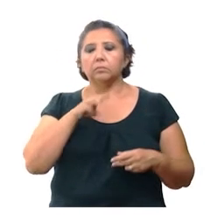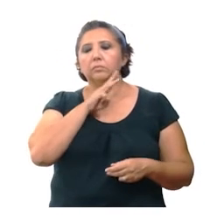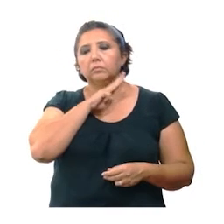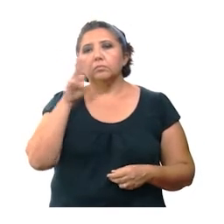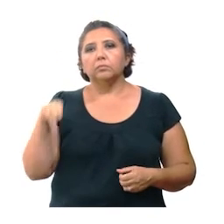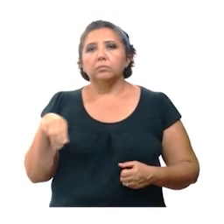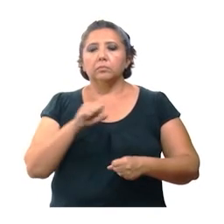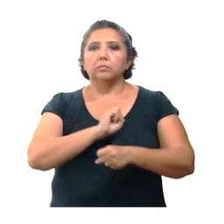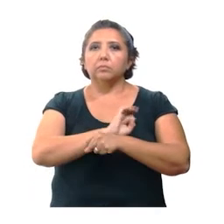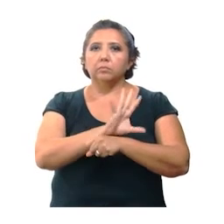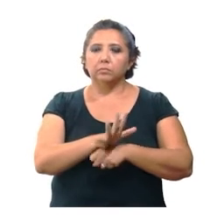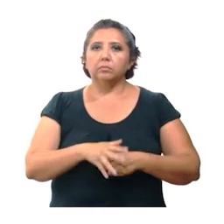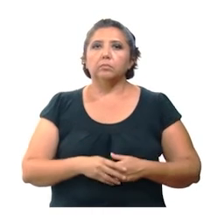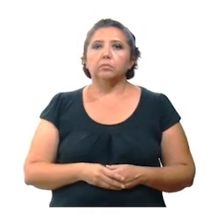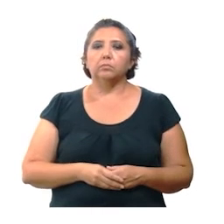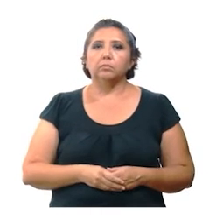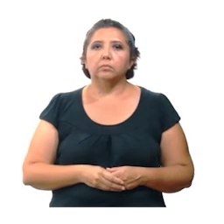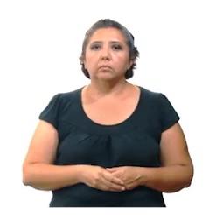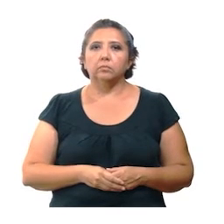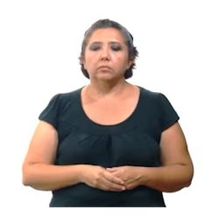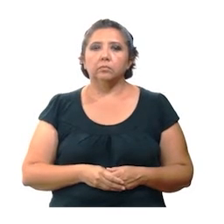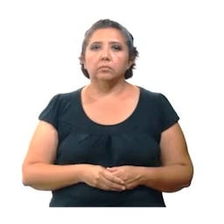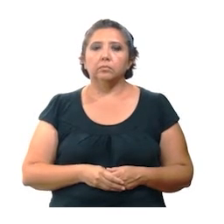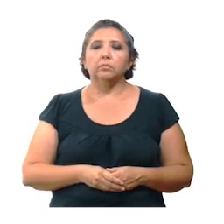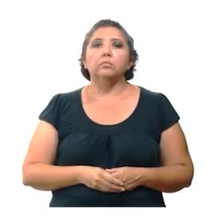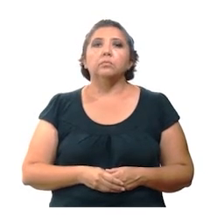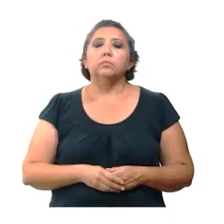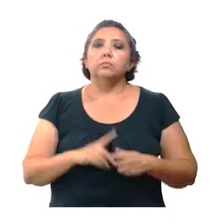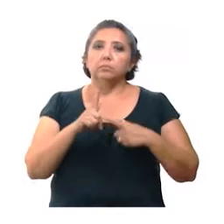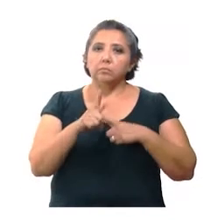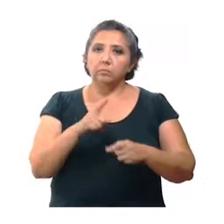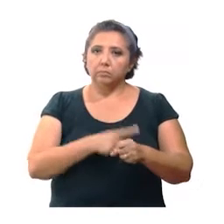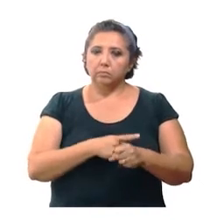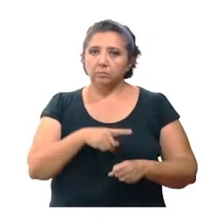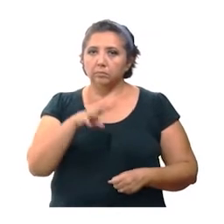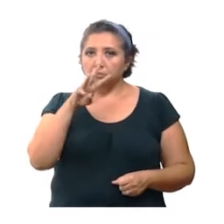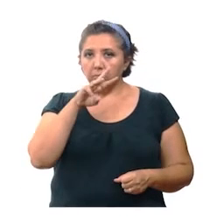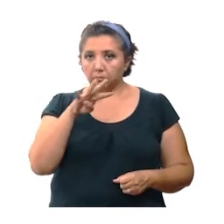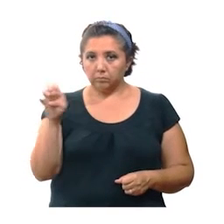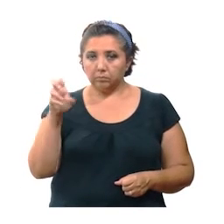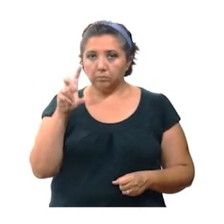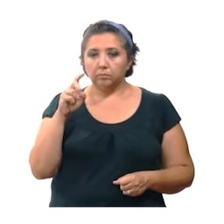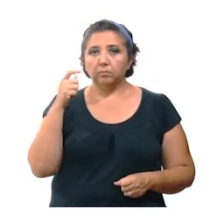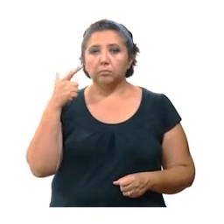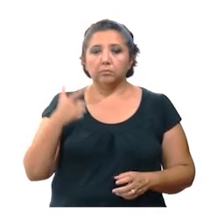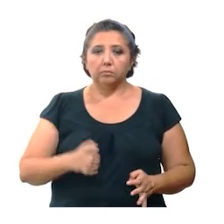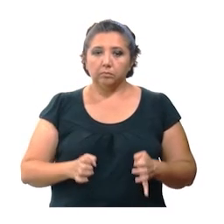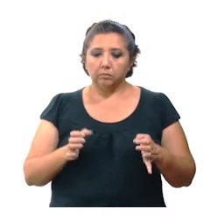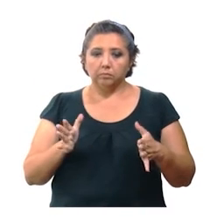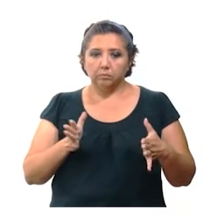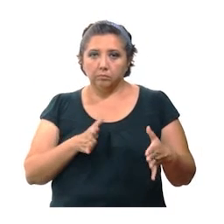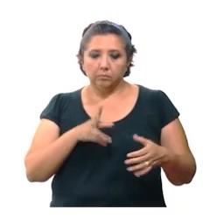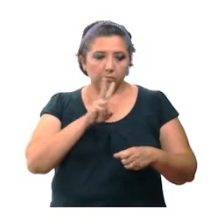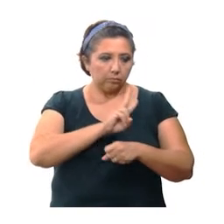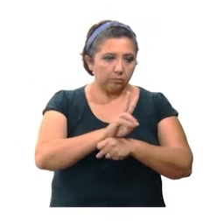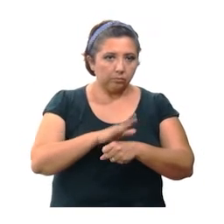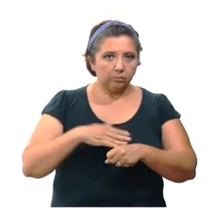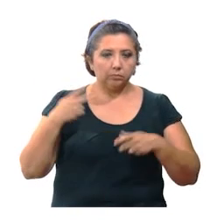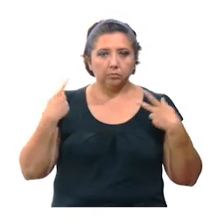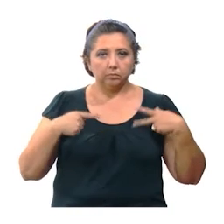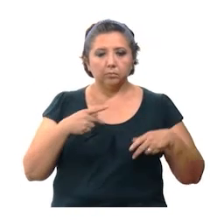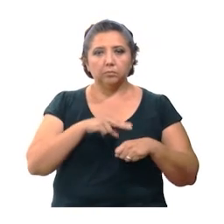tecanto, besan akele, hujuntul ma kimtelo. Soku chuki cuatro mil sesenta y cinco mako kimikiolele koronaviruso.